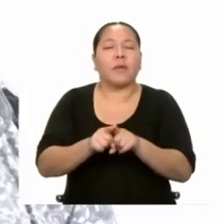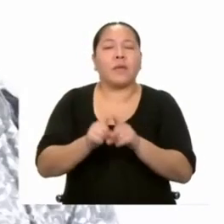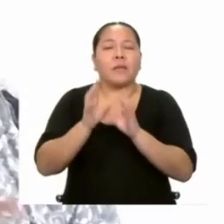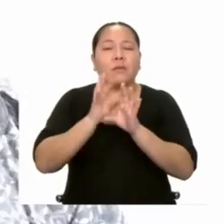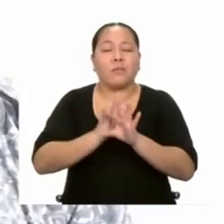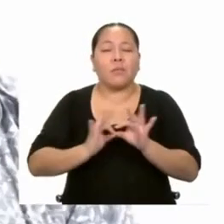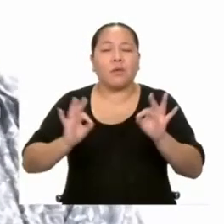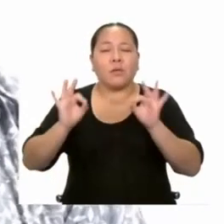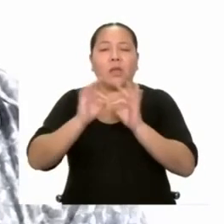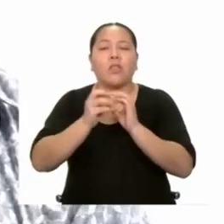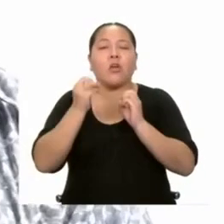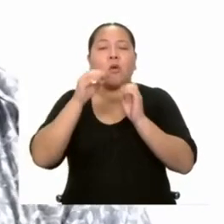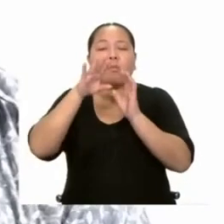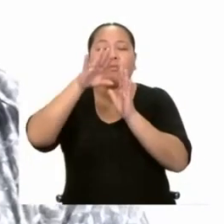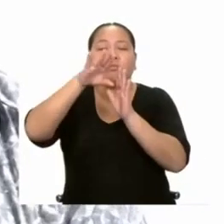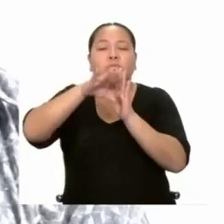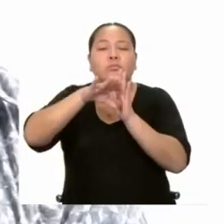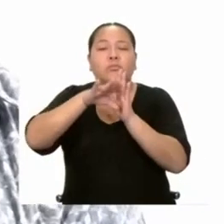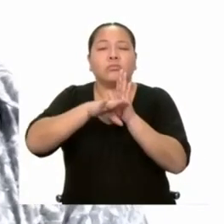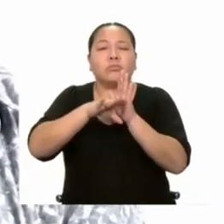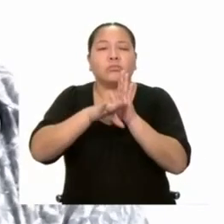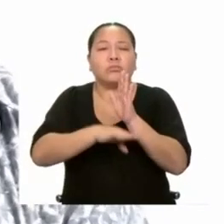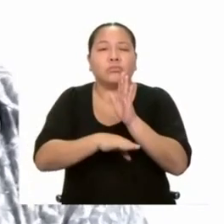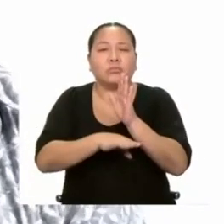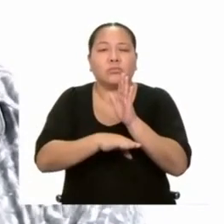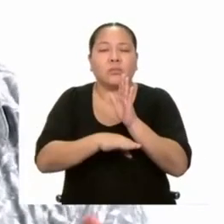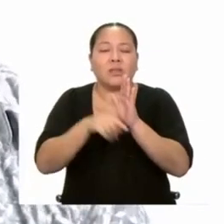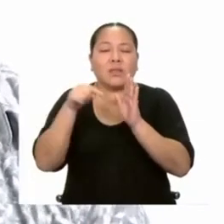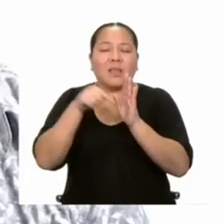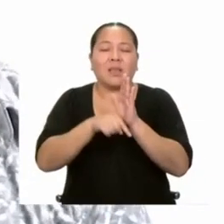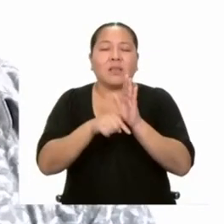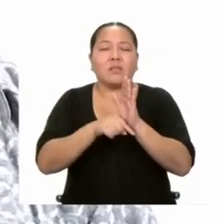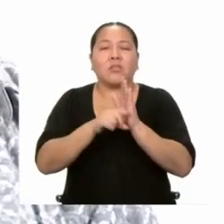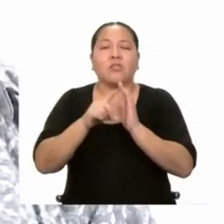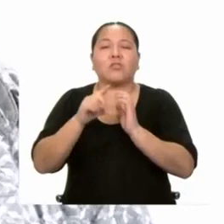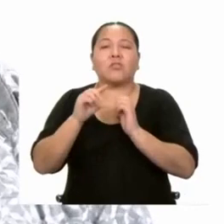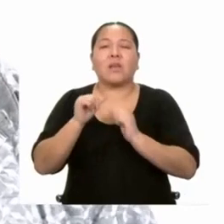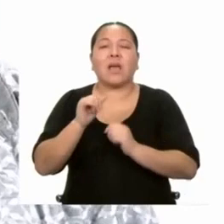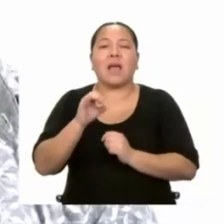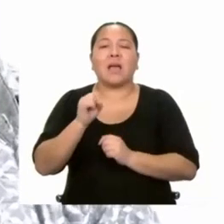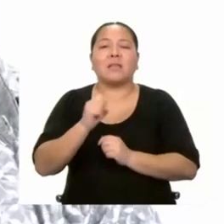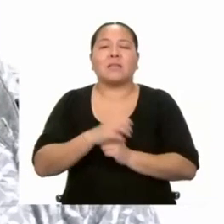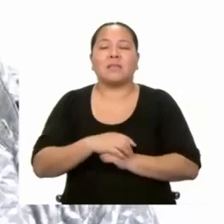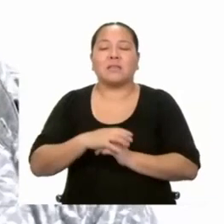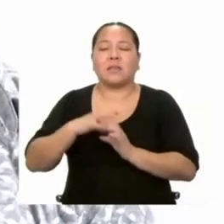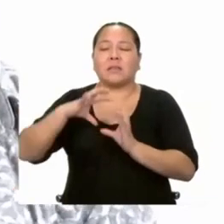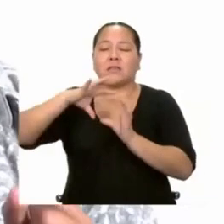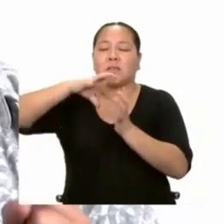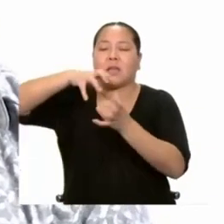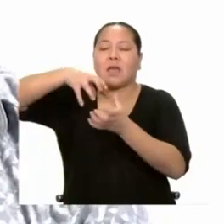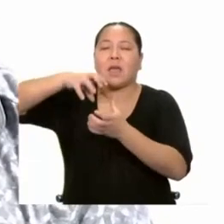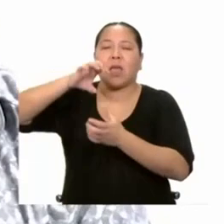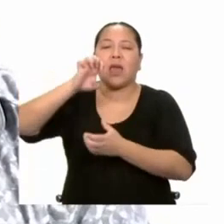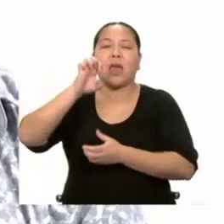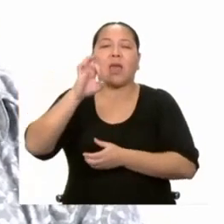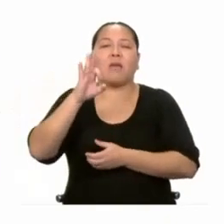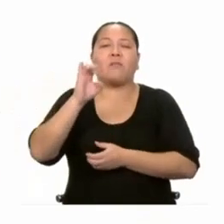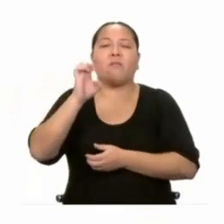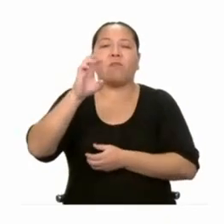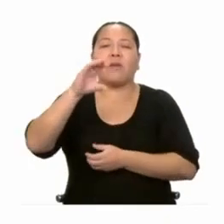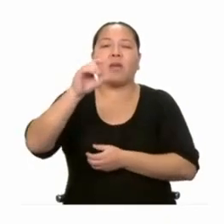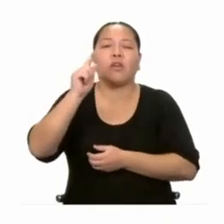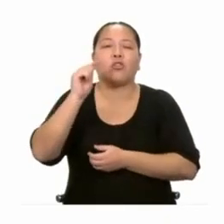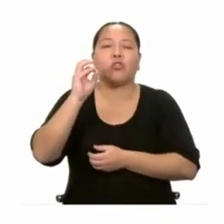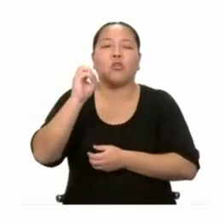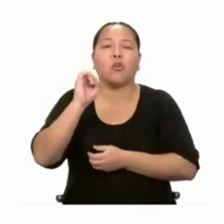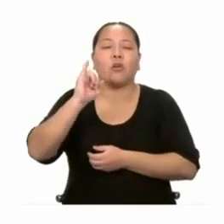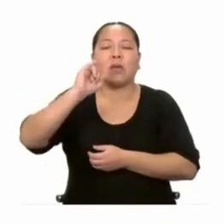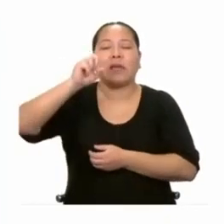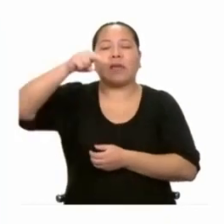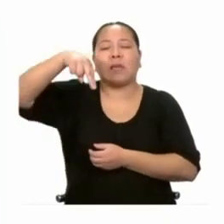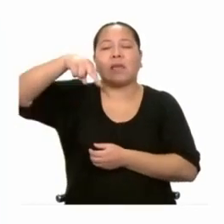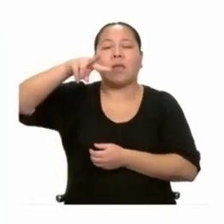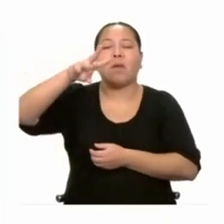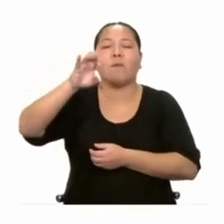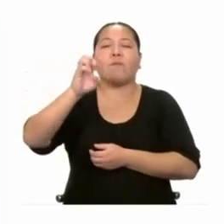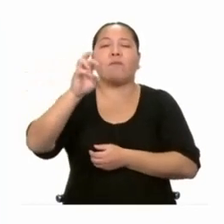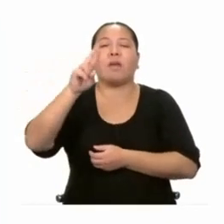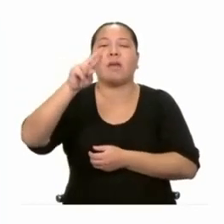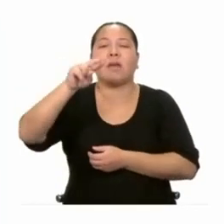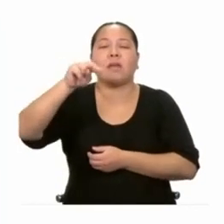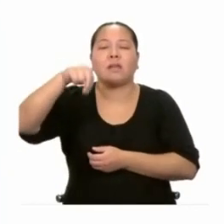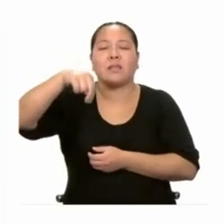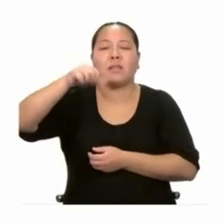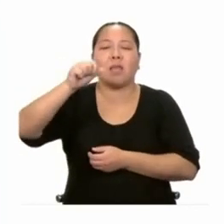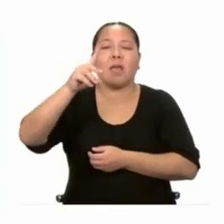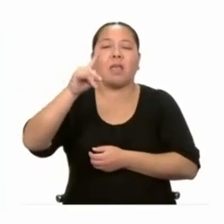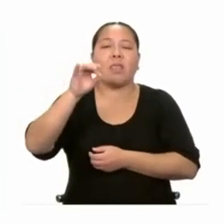las emisiones de gases de efecto invernadero a través de las compensaciones forestales. Para esto tenemos un video